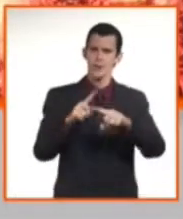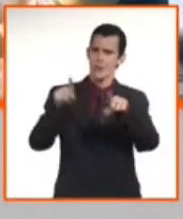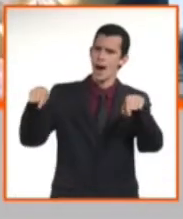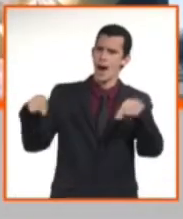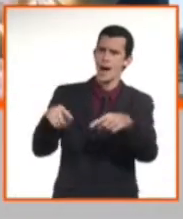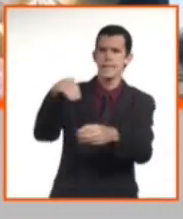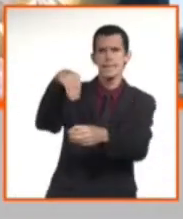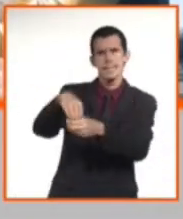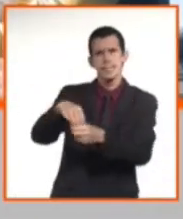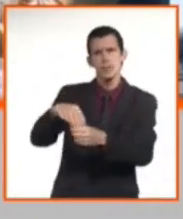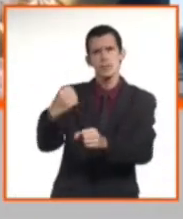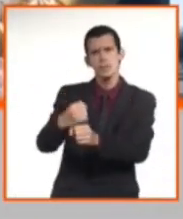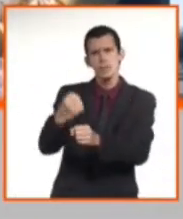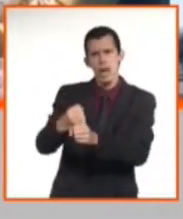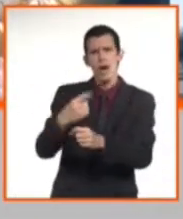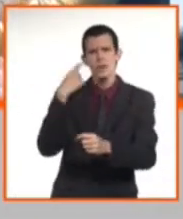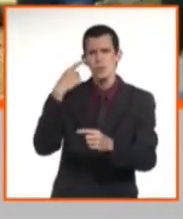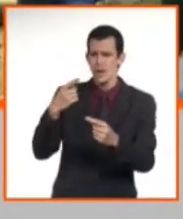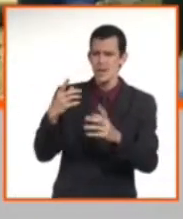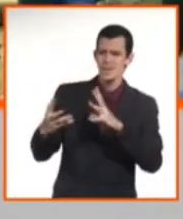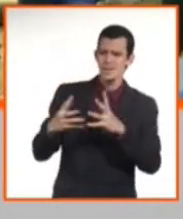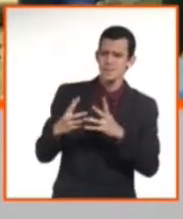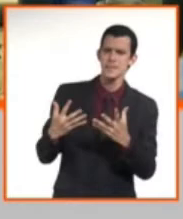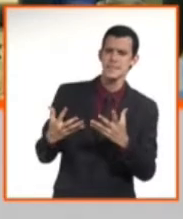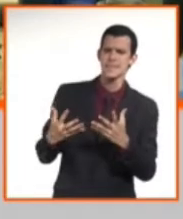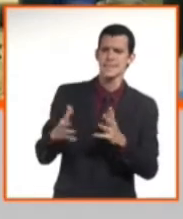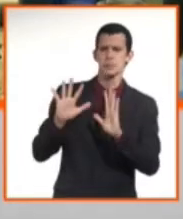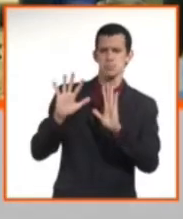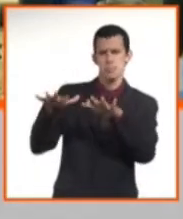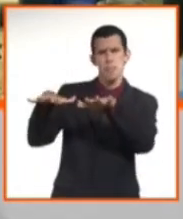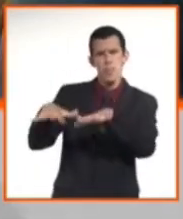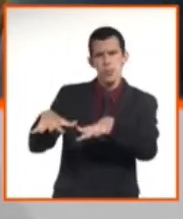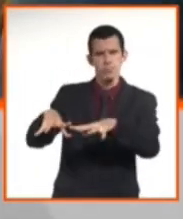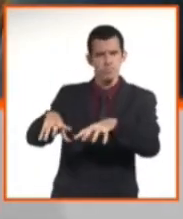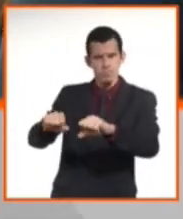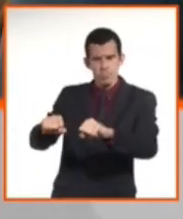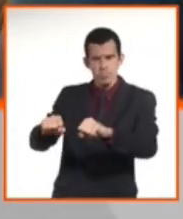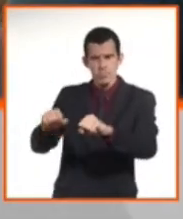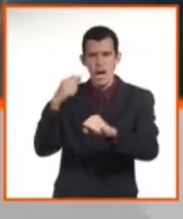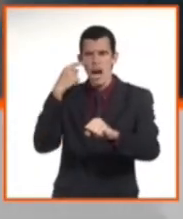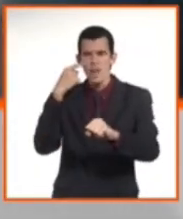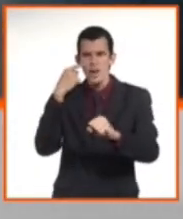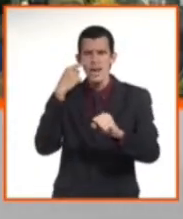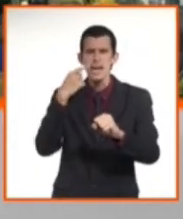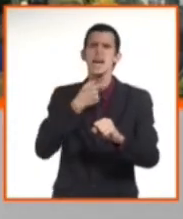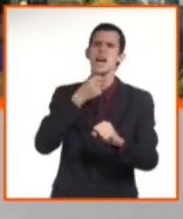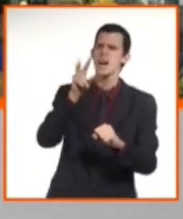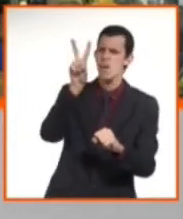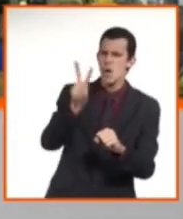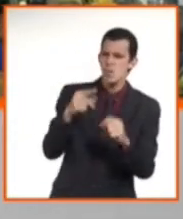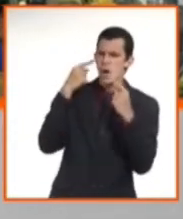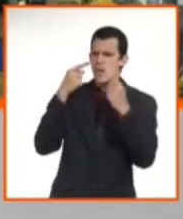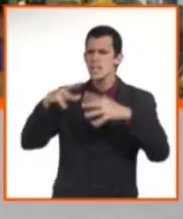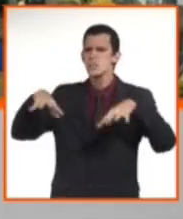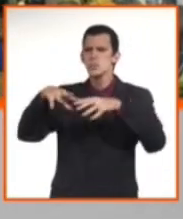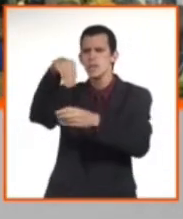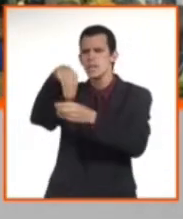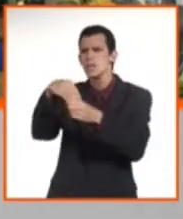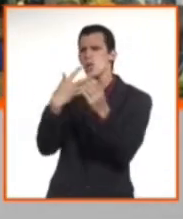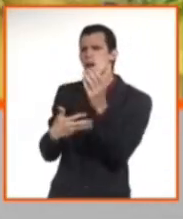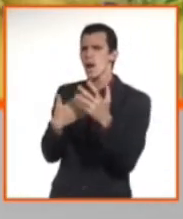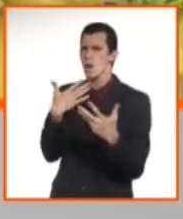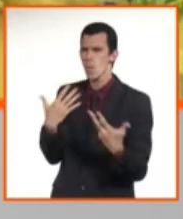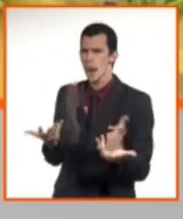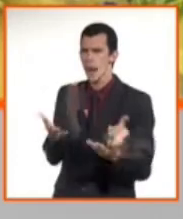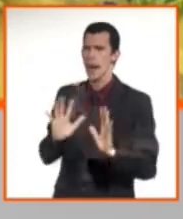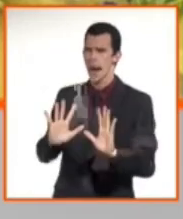se detienen y se les realiza un diagnóstico para evaluar la condición del equipo. Y de los resultados de esta evaluación se determina si el